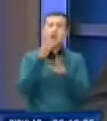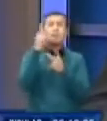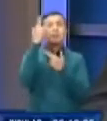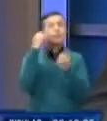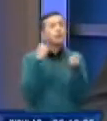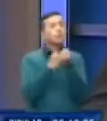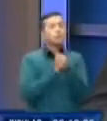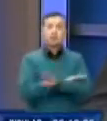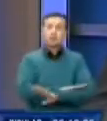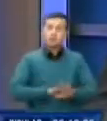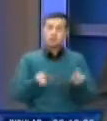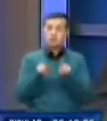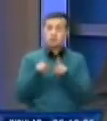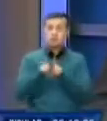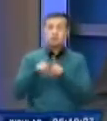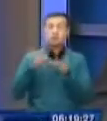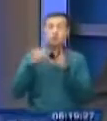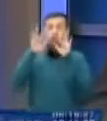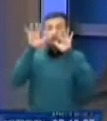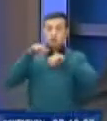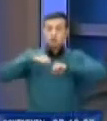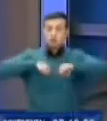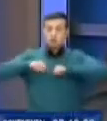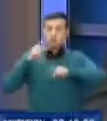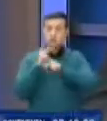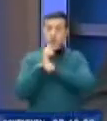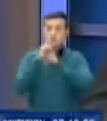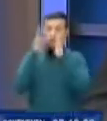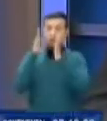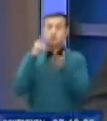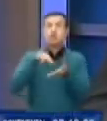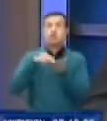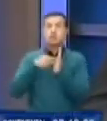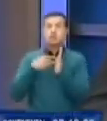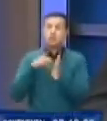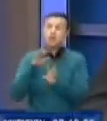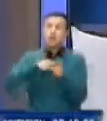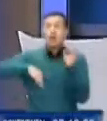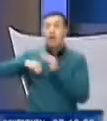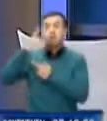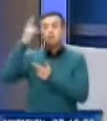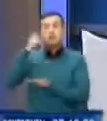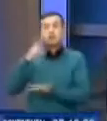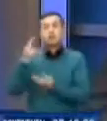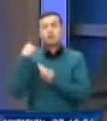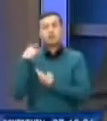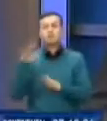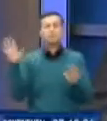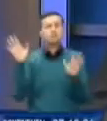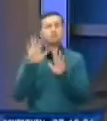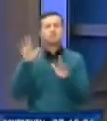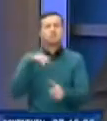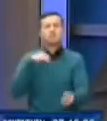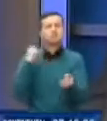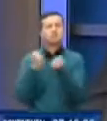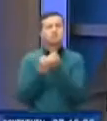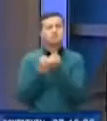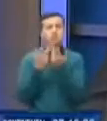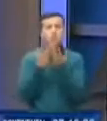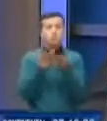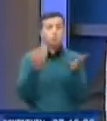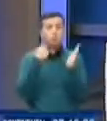le apoyan a la secretaria de gestión de riesgos en todo lo que está viviendo el ecuador con el fenómeno de 'el niño'